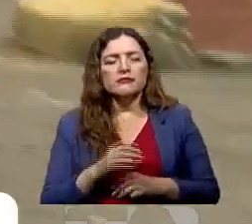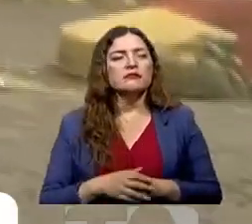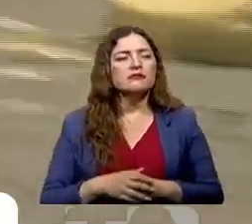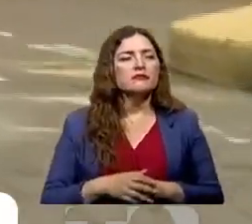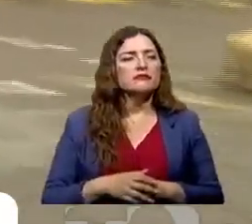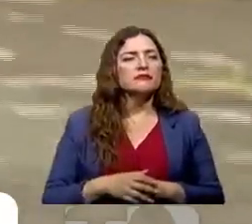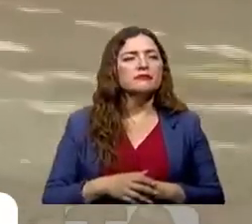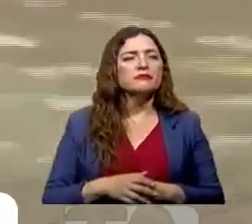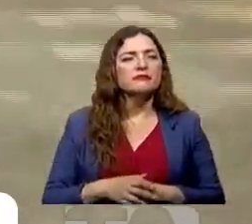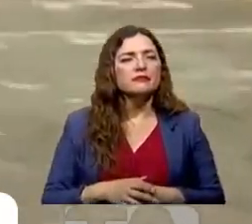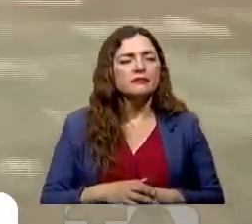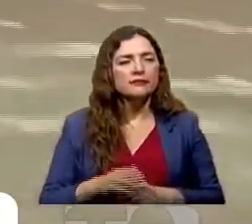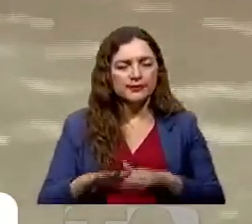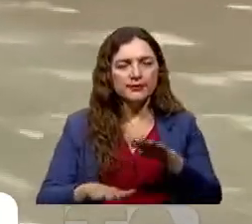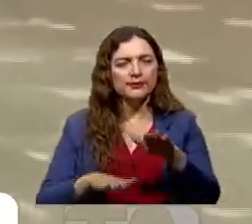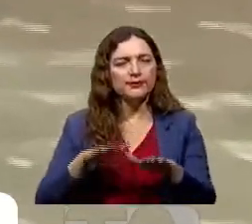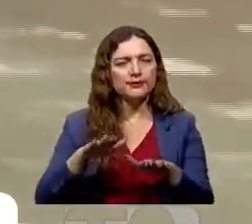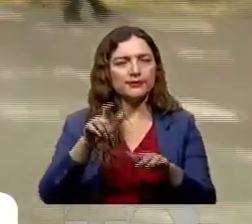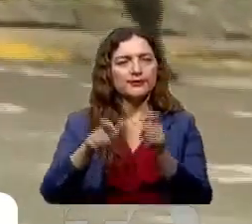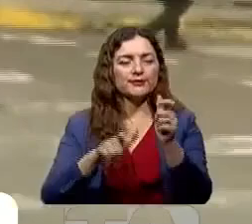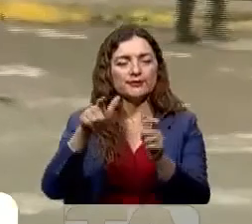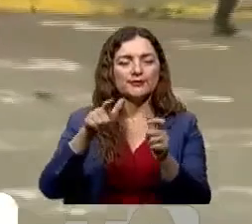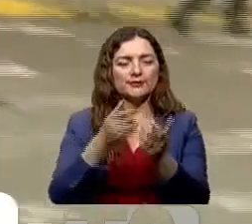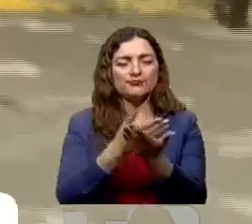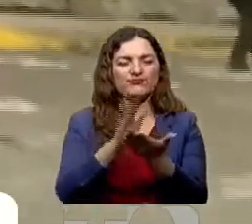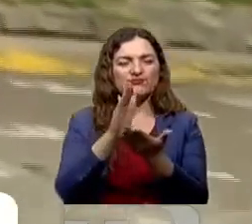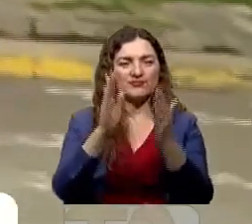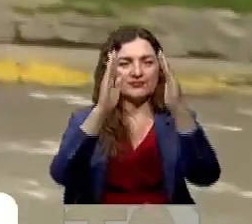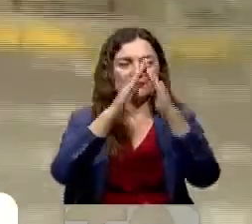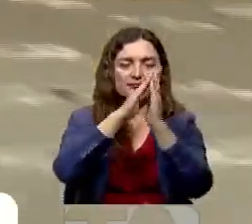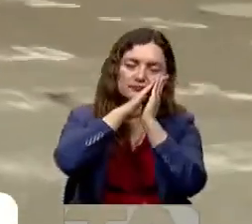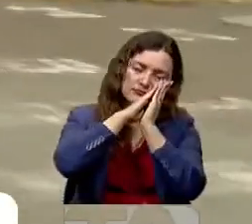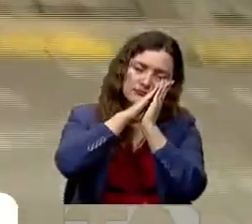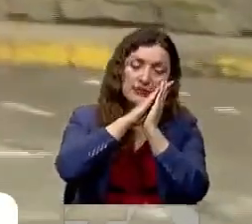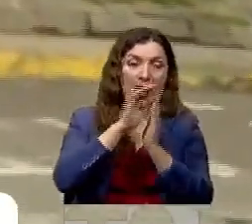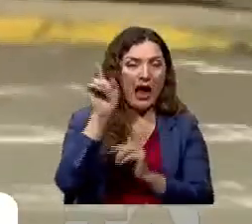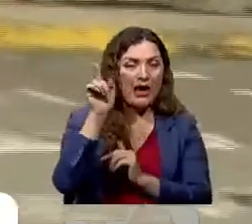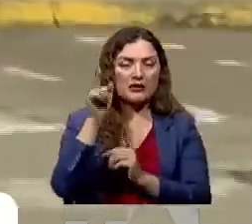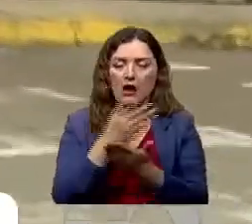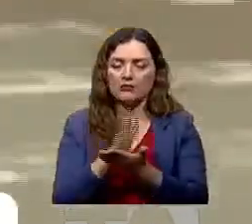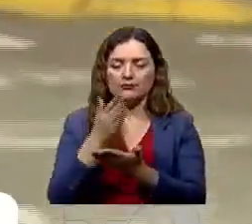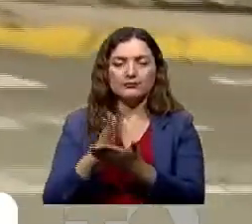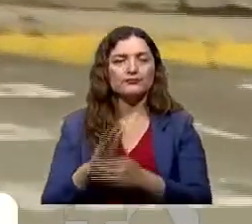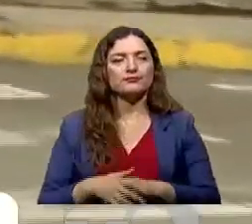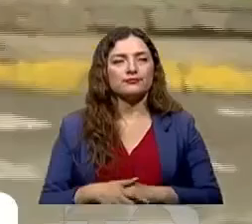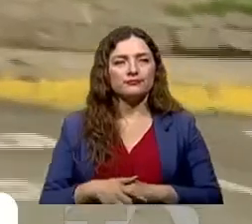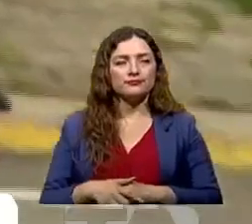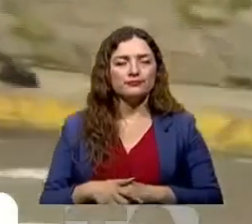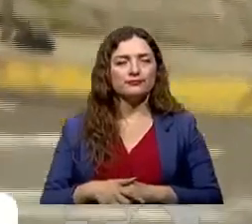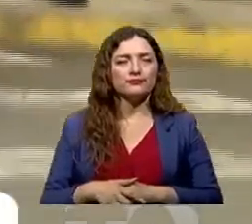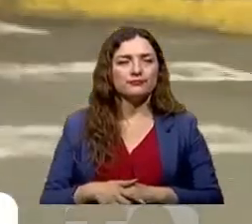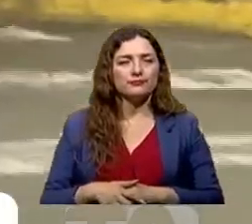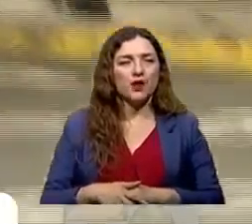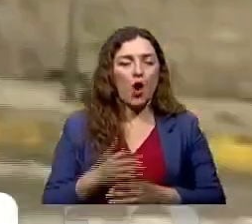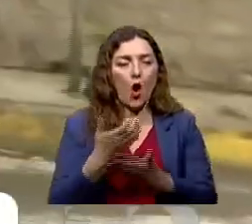bien, ahorita estamos nosotros caminando. Estas son ya las personas que han sido desalojadas, que se encontraban durmiendo en la parte de arriba. Han procedido, miren ustedes, a quitarles todas